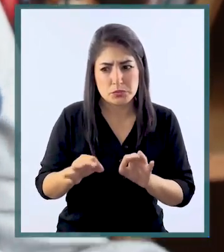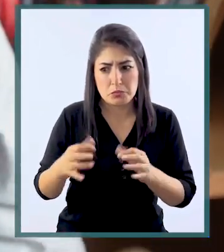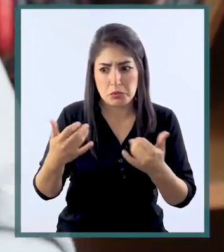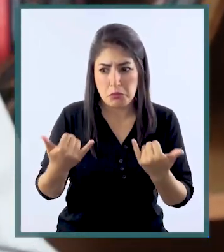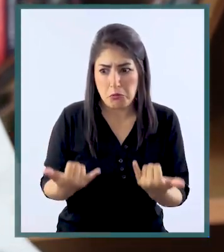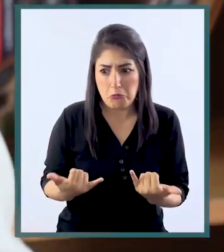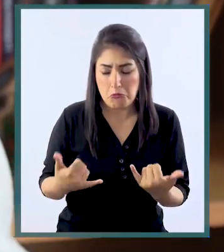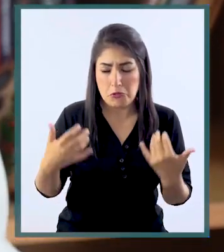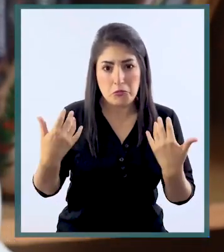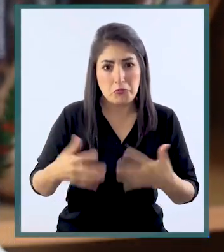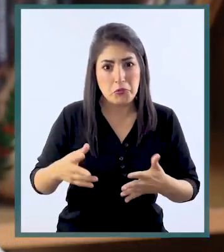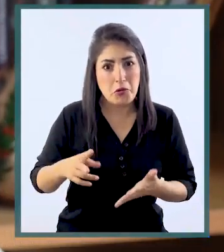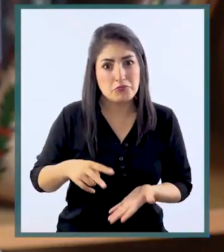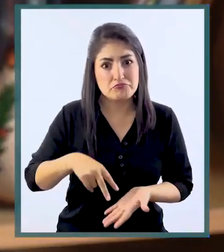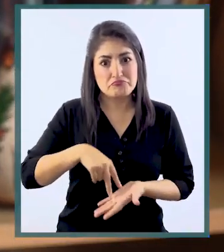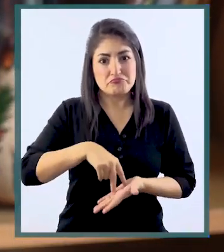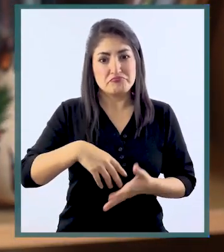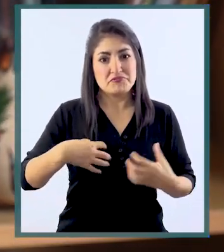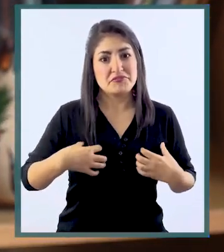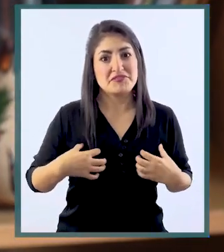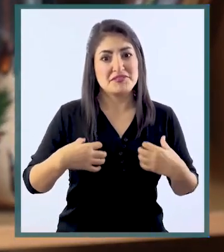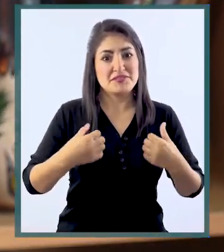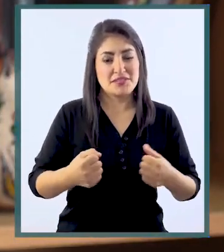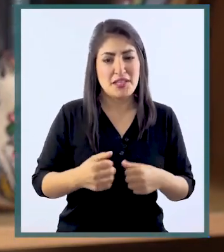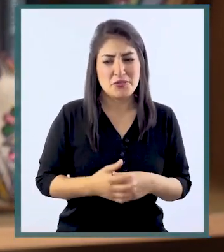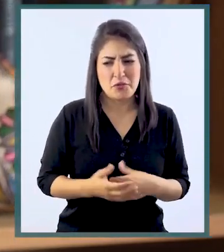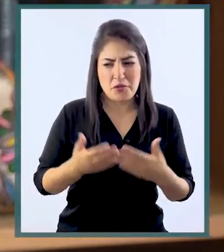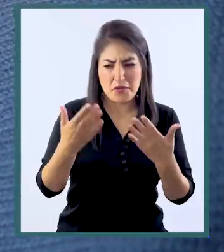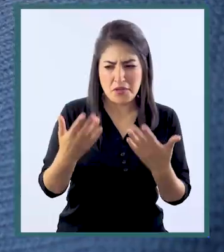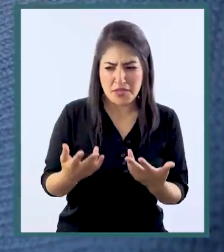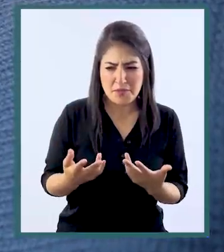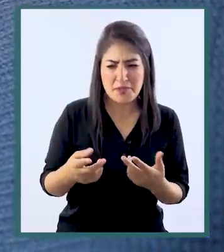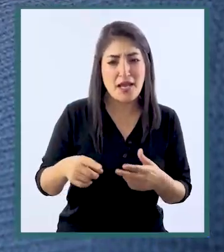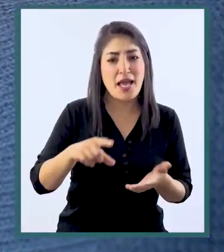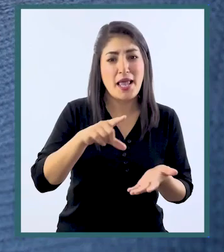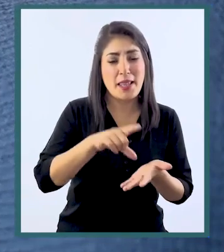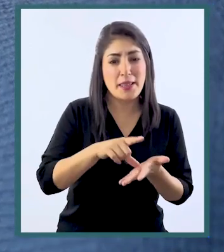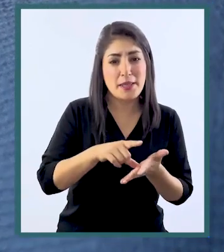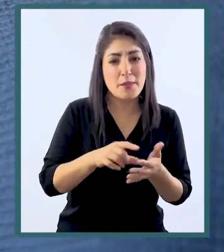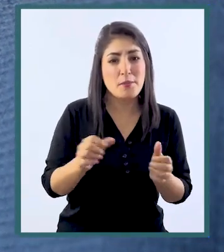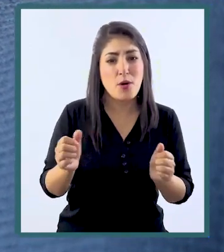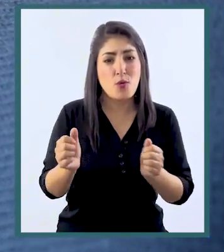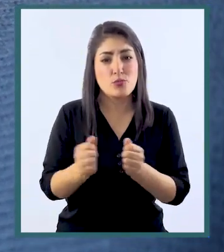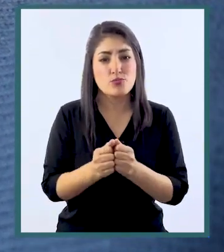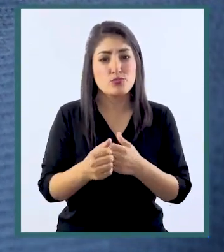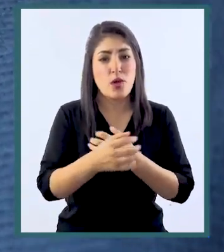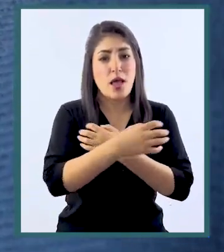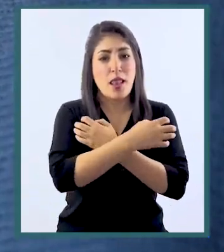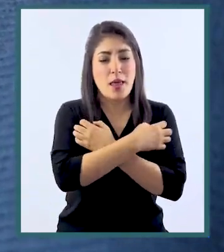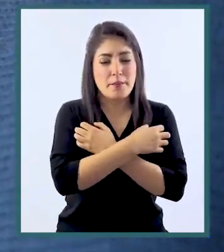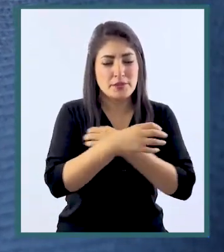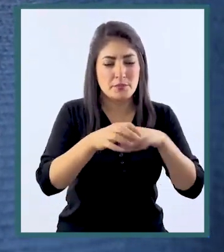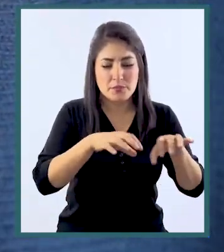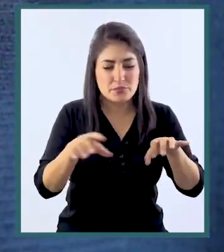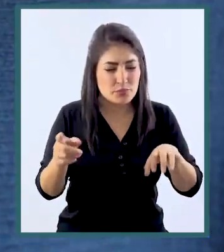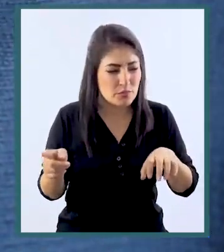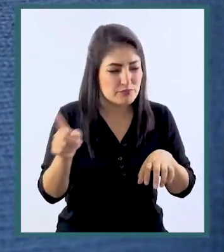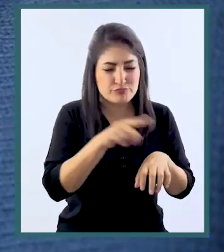intensivos, hoy se le ve con un nuevo respiro de vida. Lo encontramos vital entre Lima y